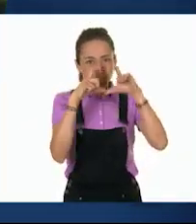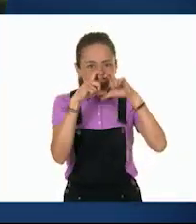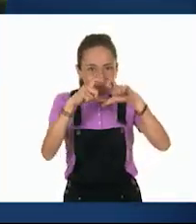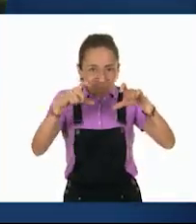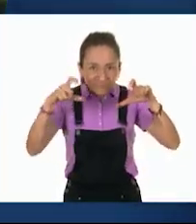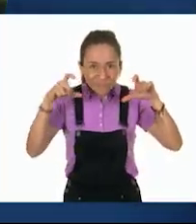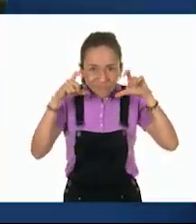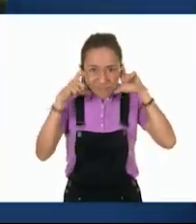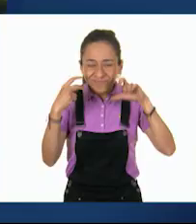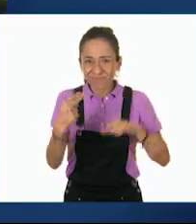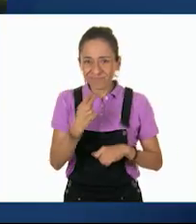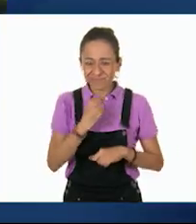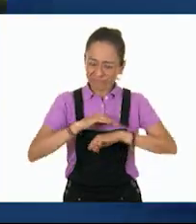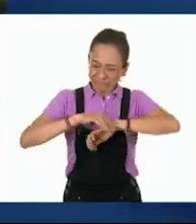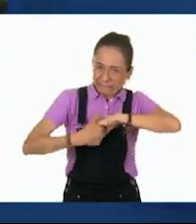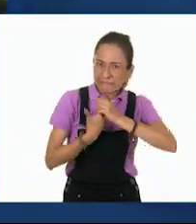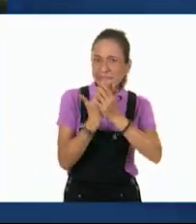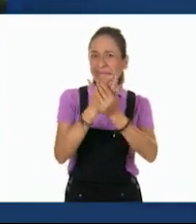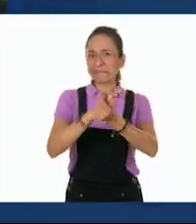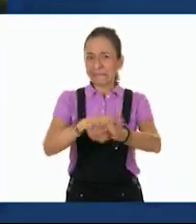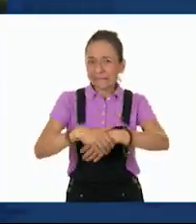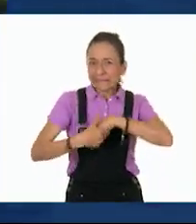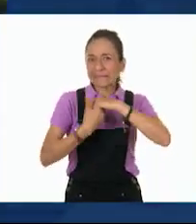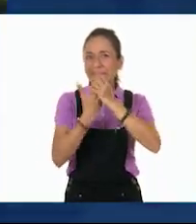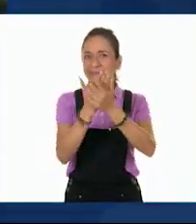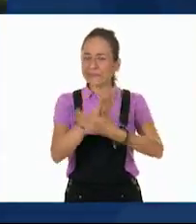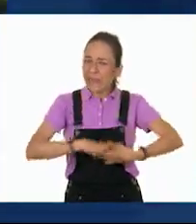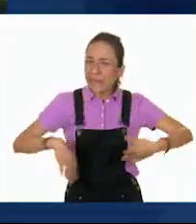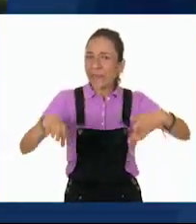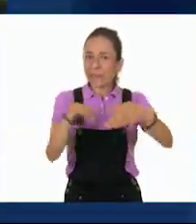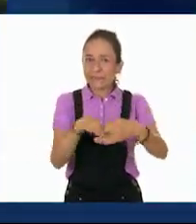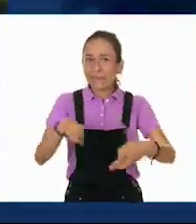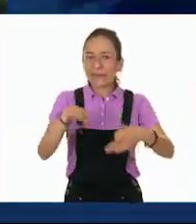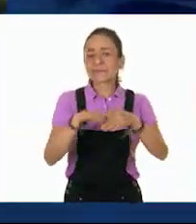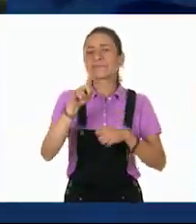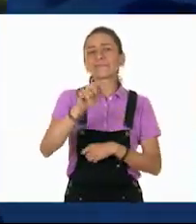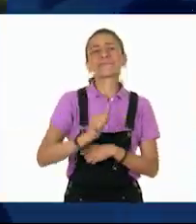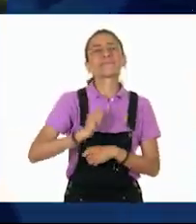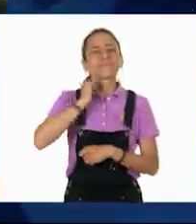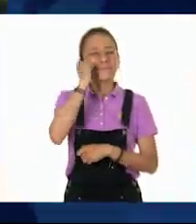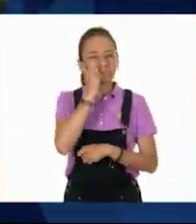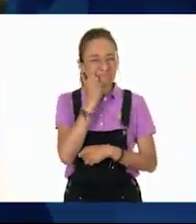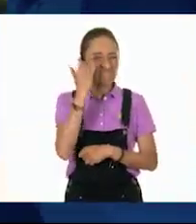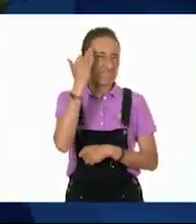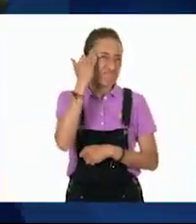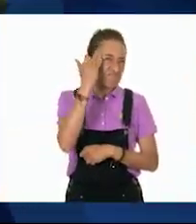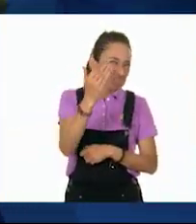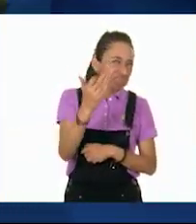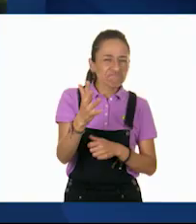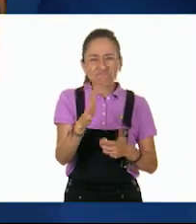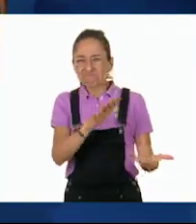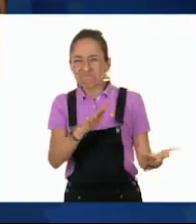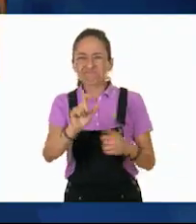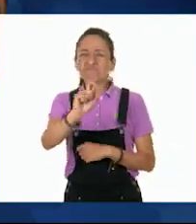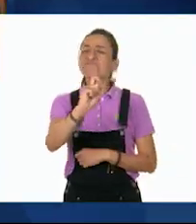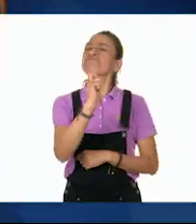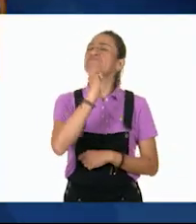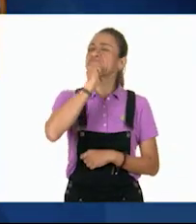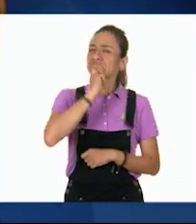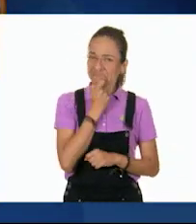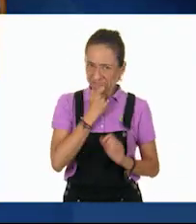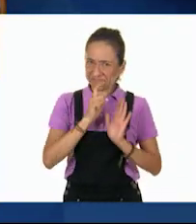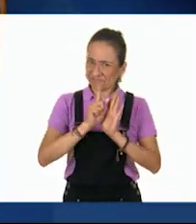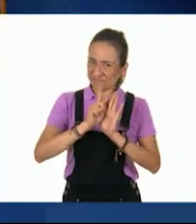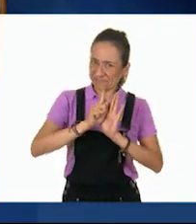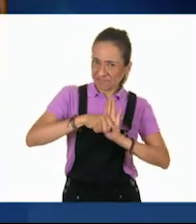cubrebocas. Lava tus manos frecuentemente con agua y con jabón, por lo menos durante 20 segundos. Ahora